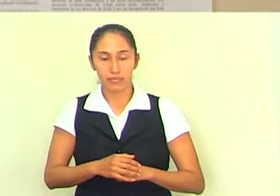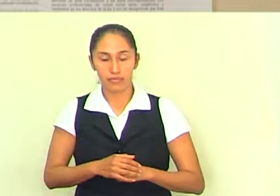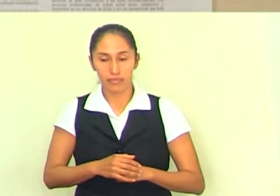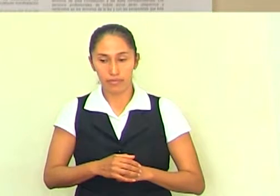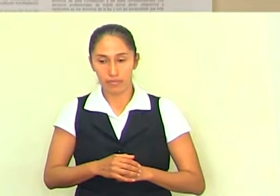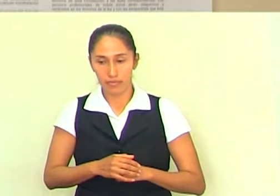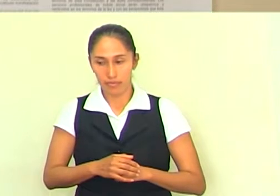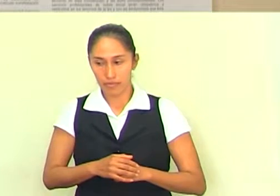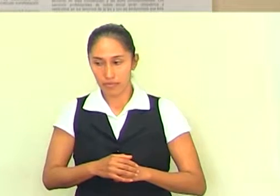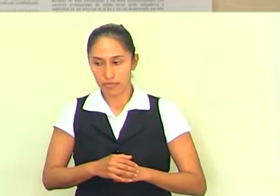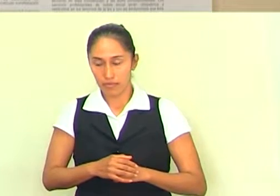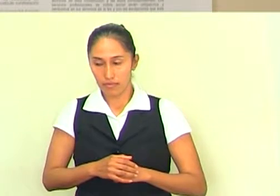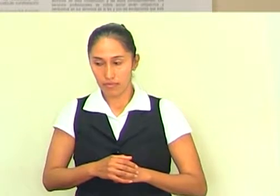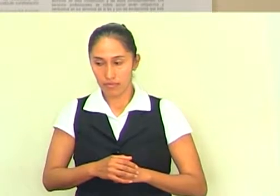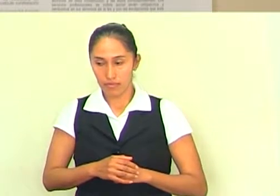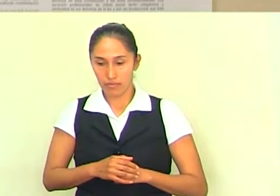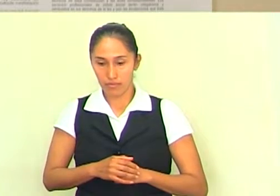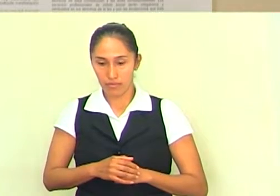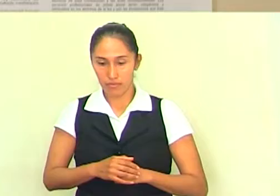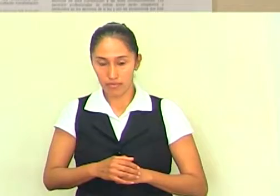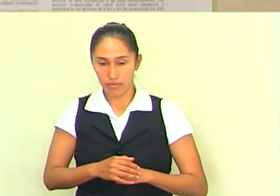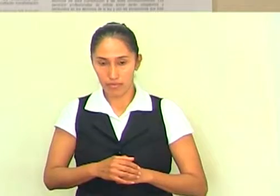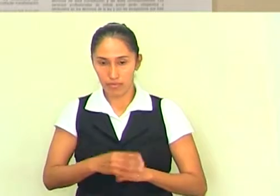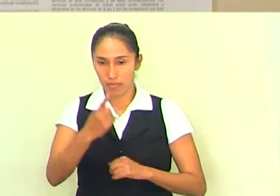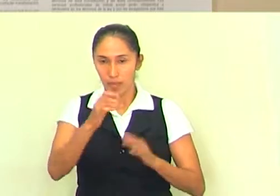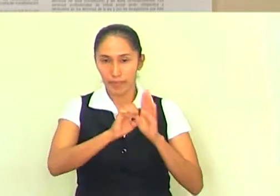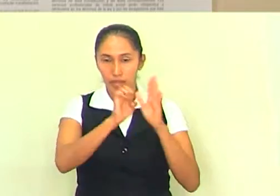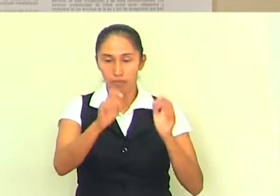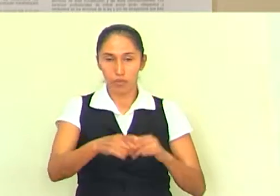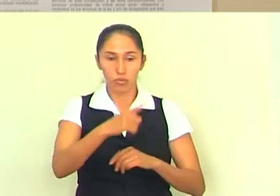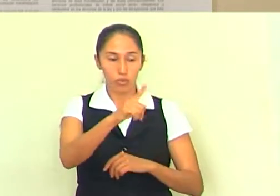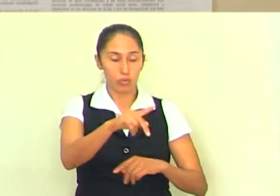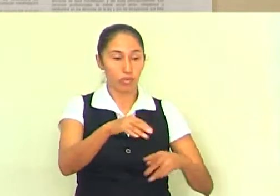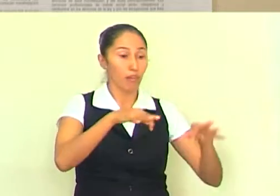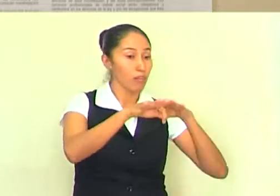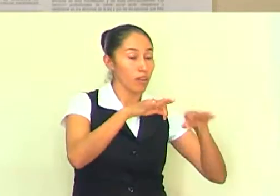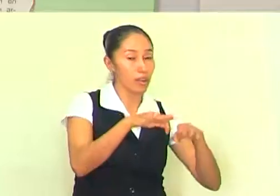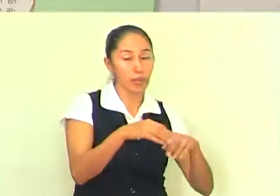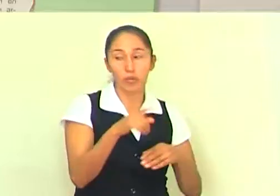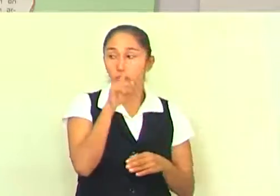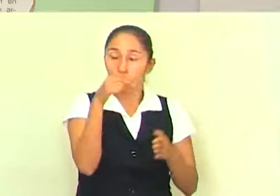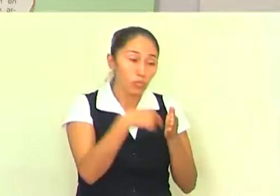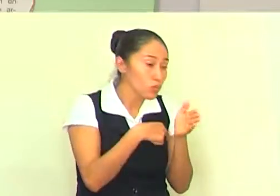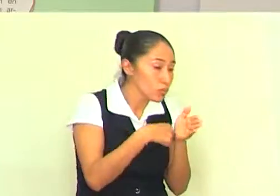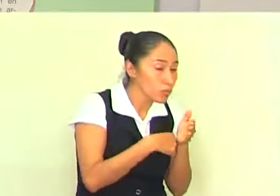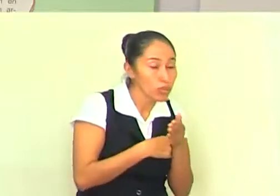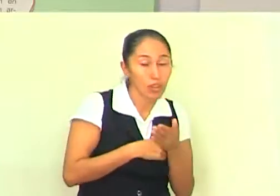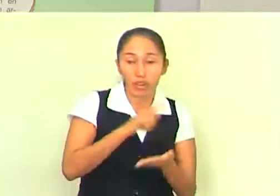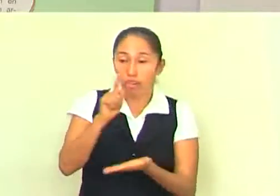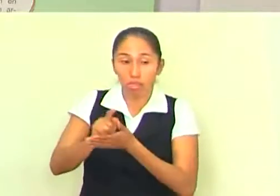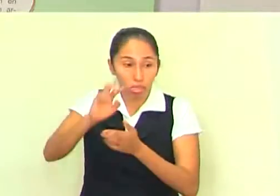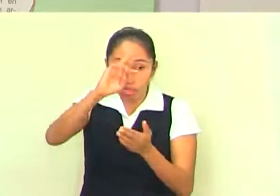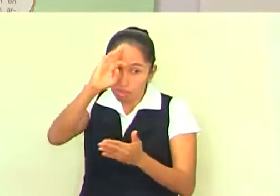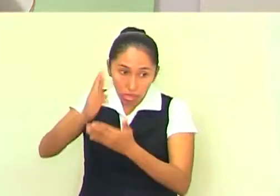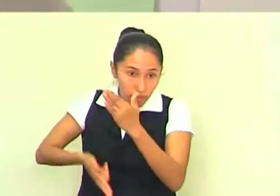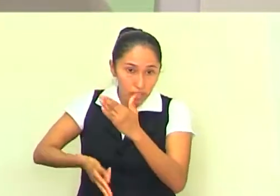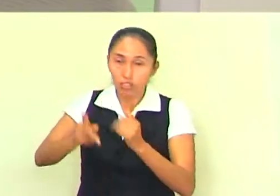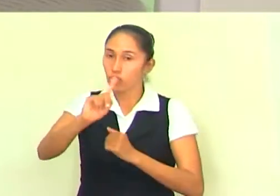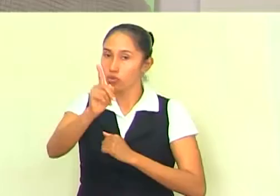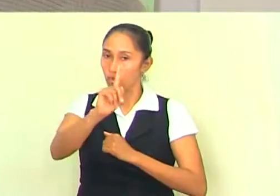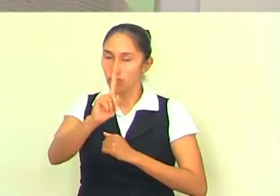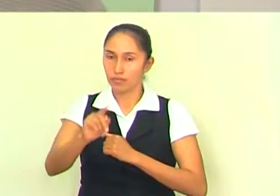no viole las leyes. Eso es importante que lo tengas en cuenta. Libertad de expresión. Ten en